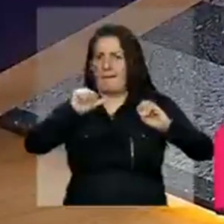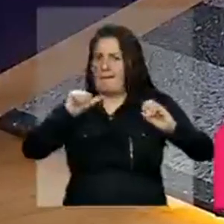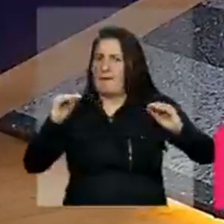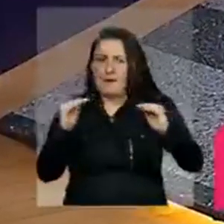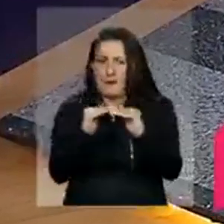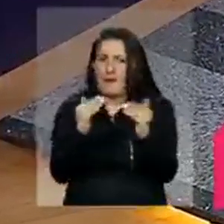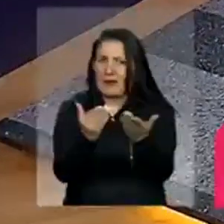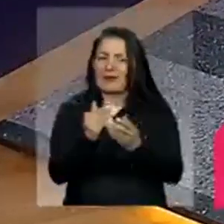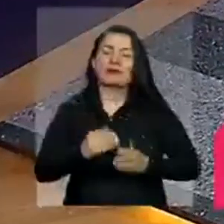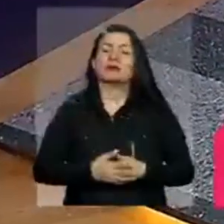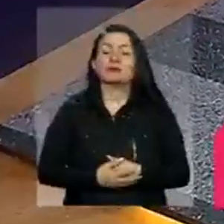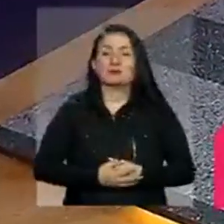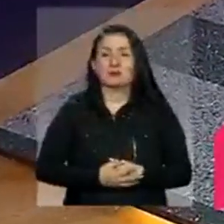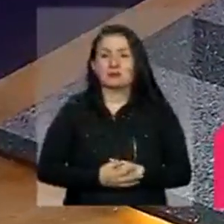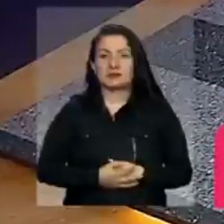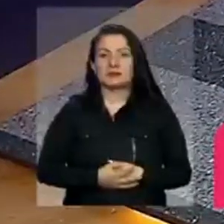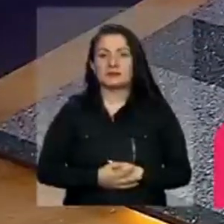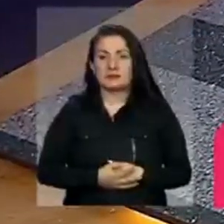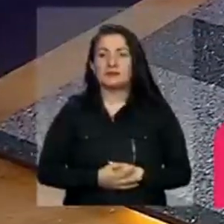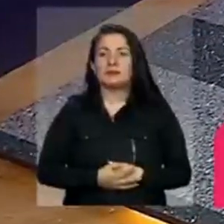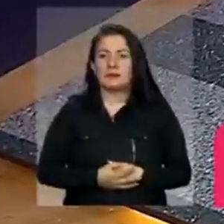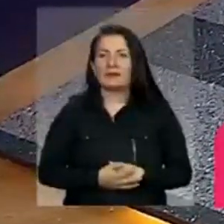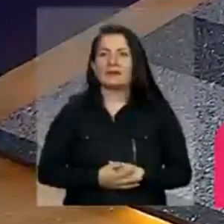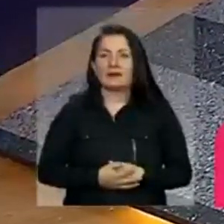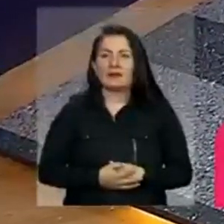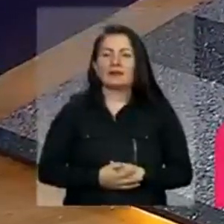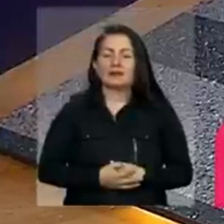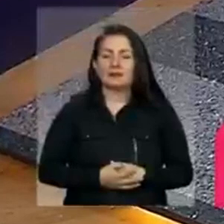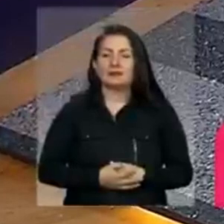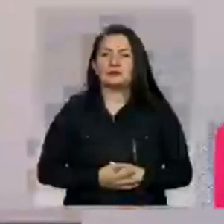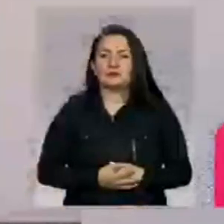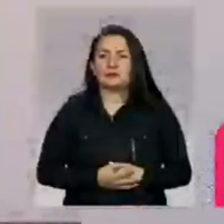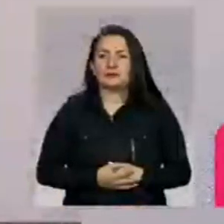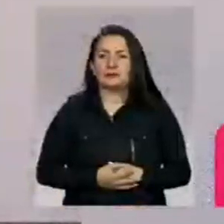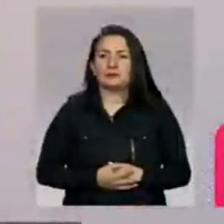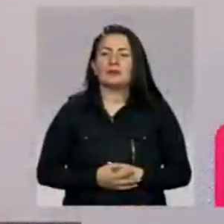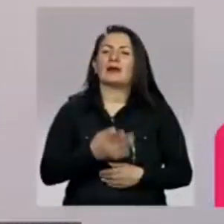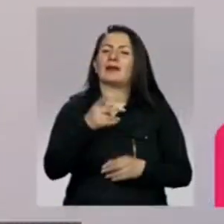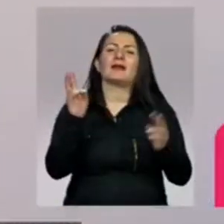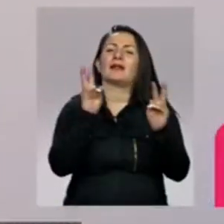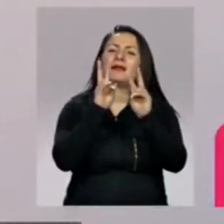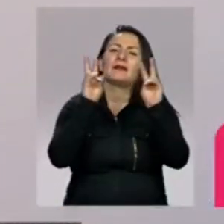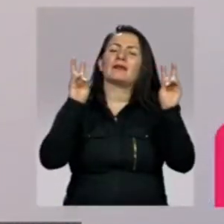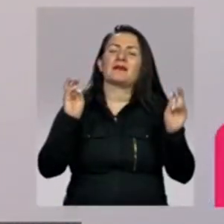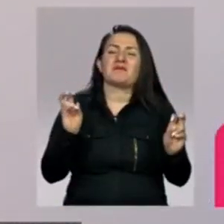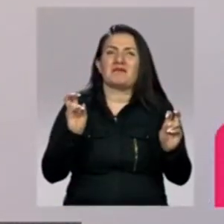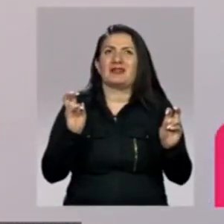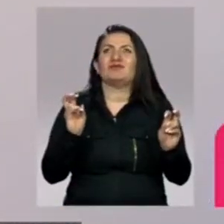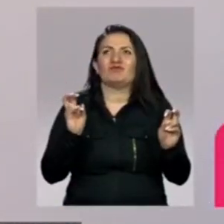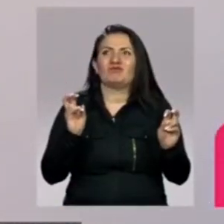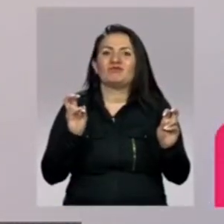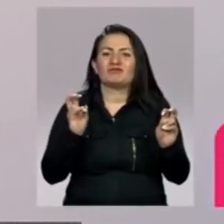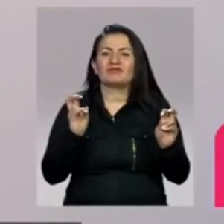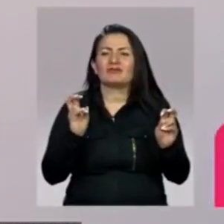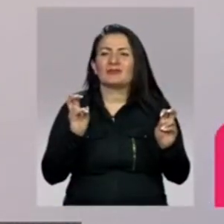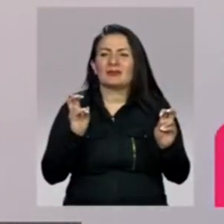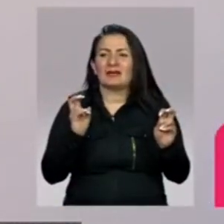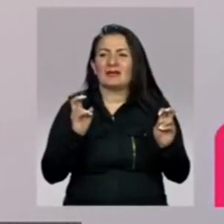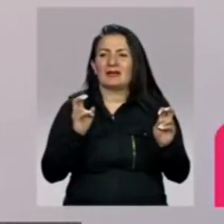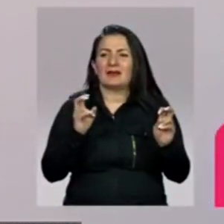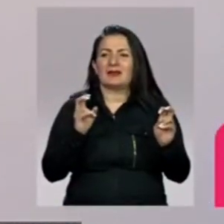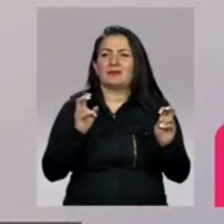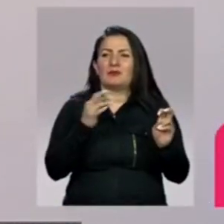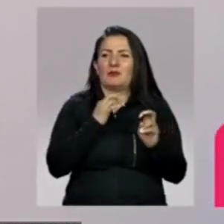mujeres? Bueno, eso va muy ligado al tema de qué es ser